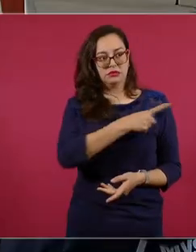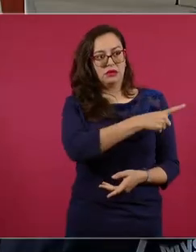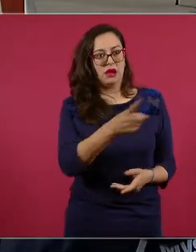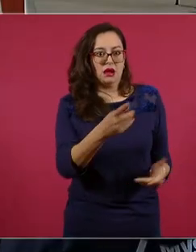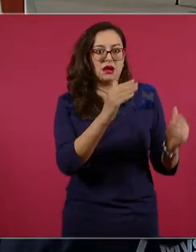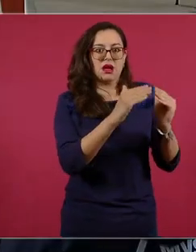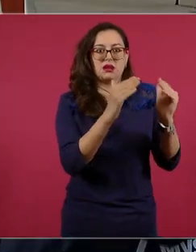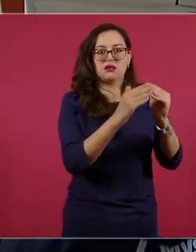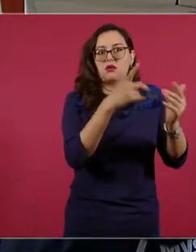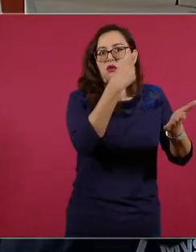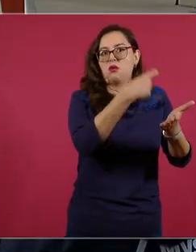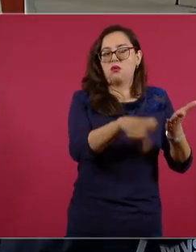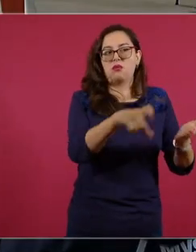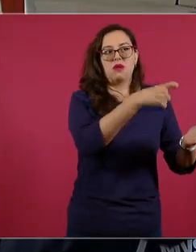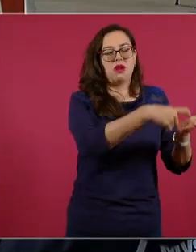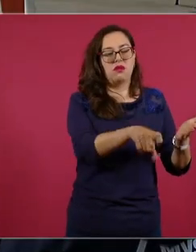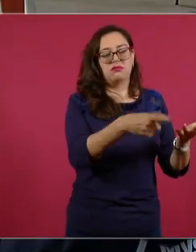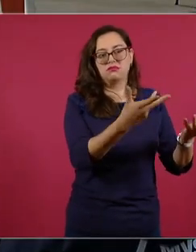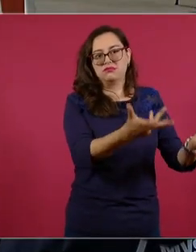quienes ya están habitando